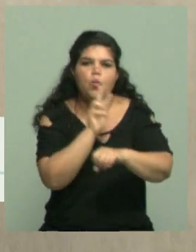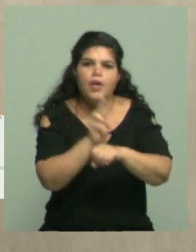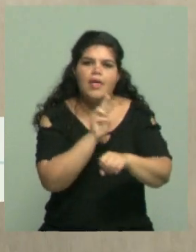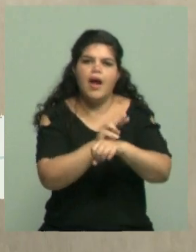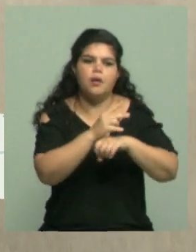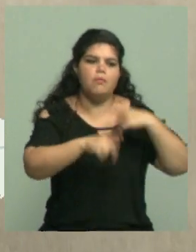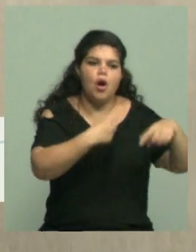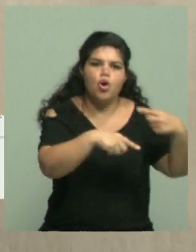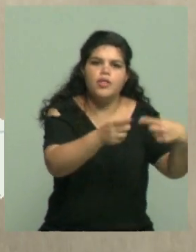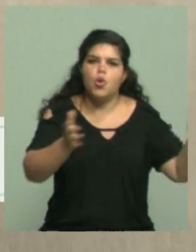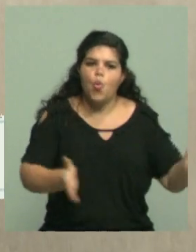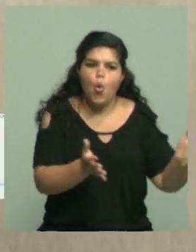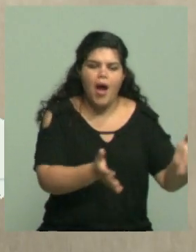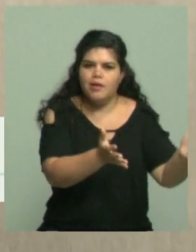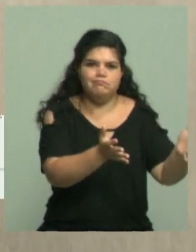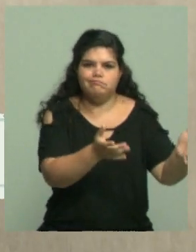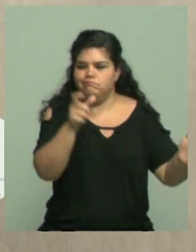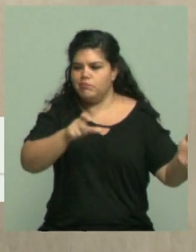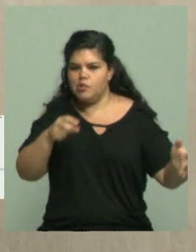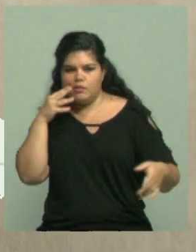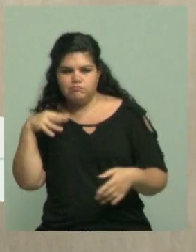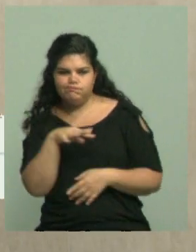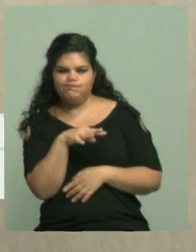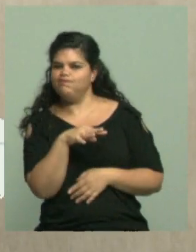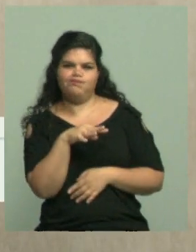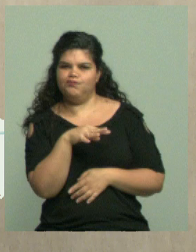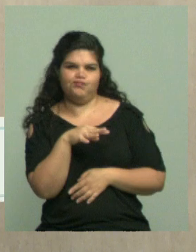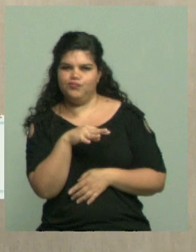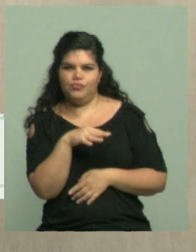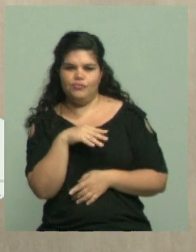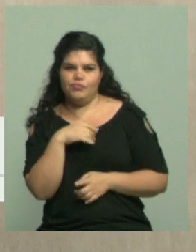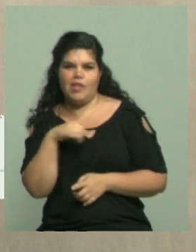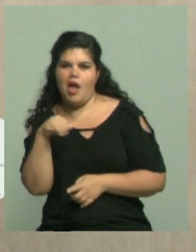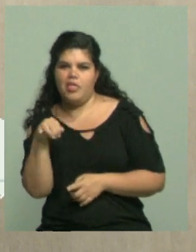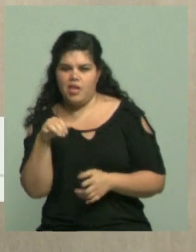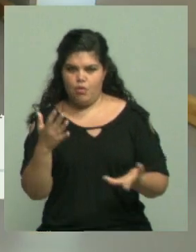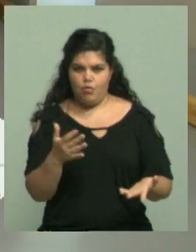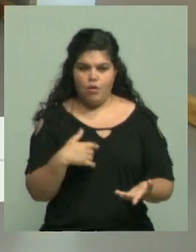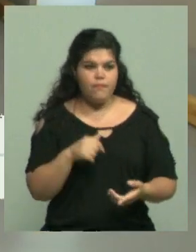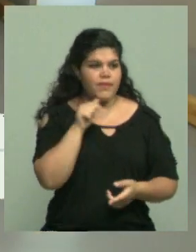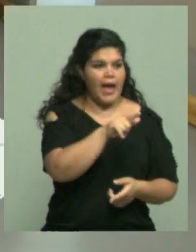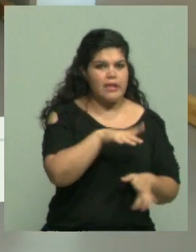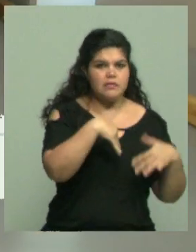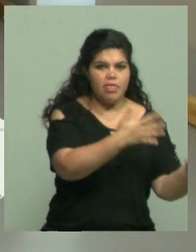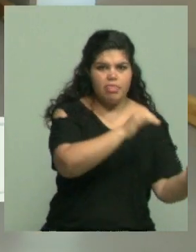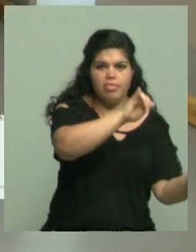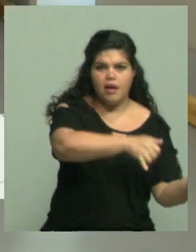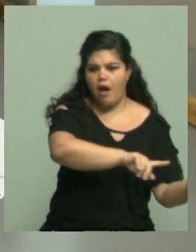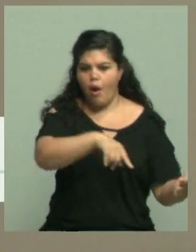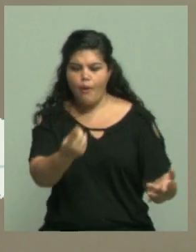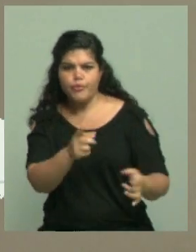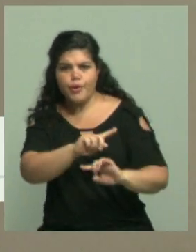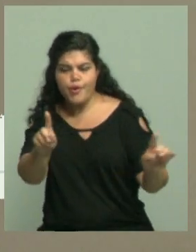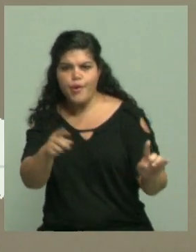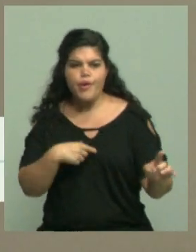bueno, bienvenido sea, porque es verdad que en situaciones de desigualdad, ¿por qué le das a este y a este no, que de verdad lo necesita? Sería mejor tal vez ajustar